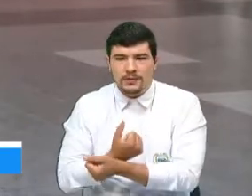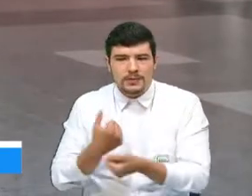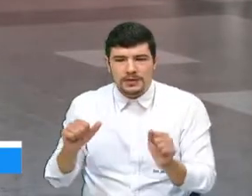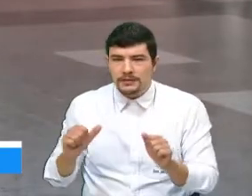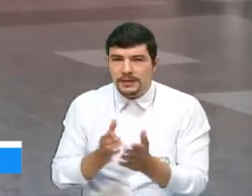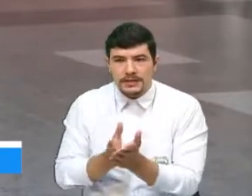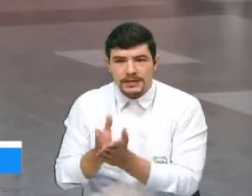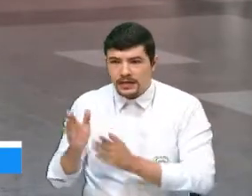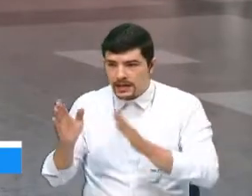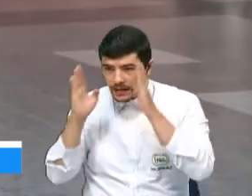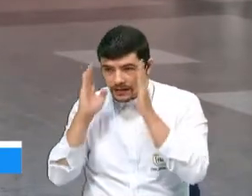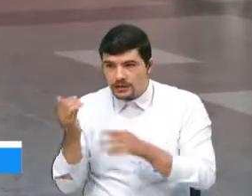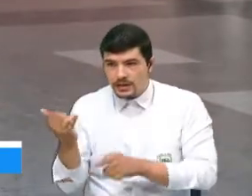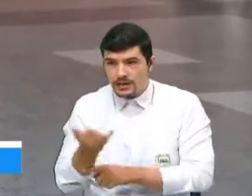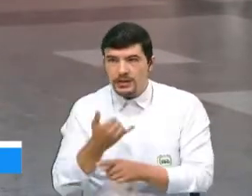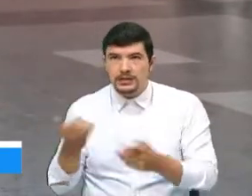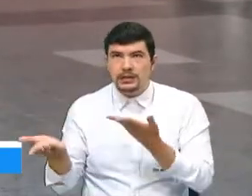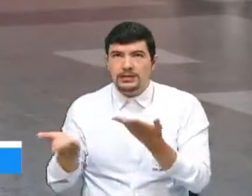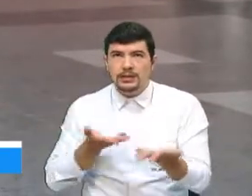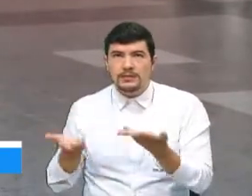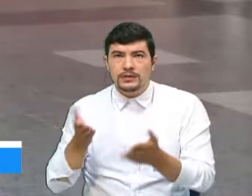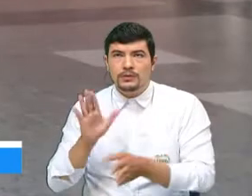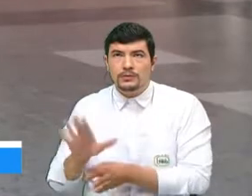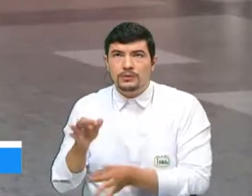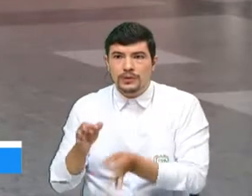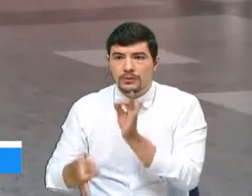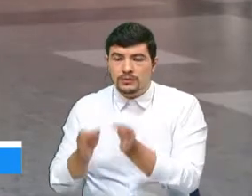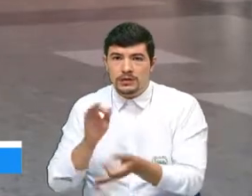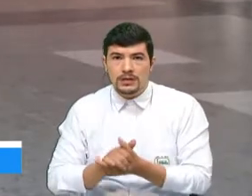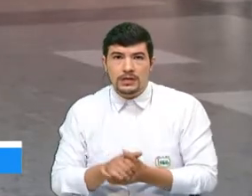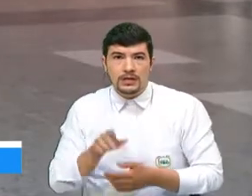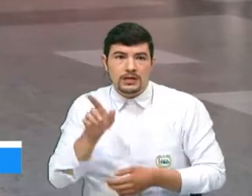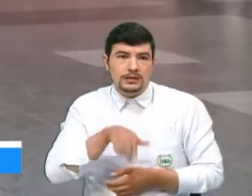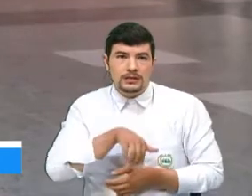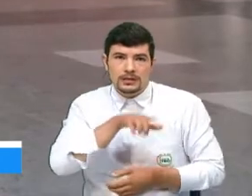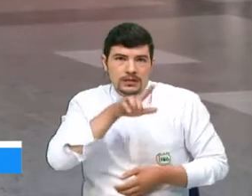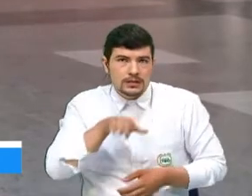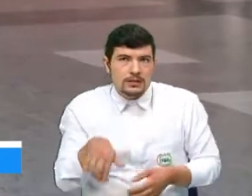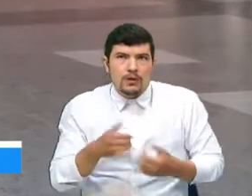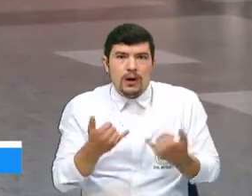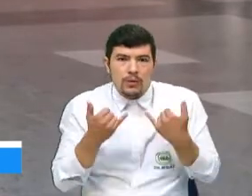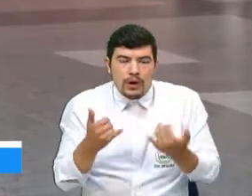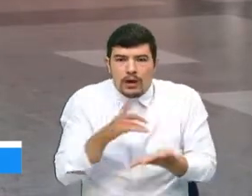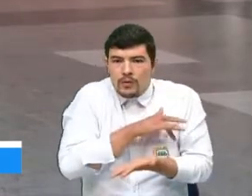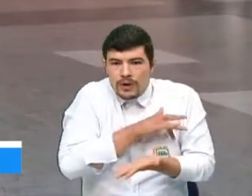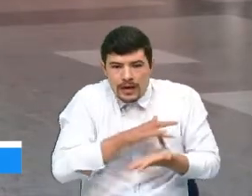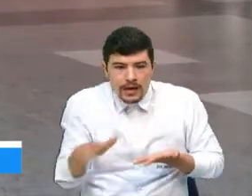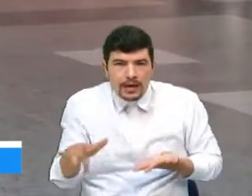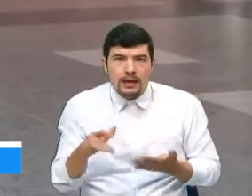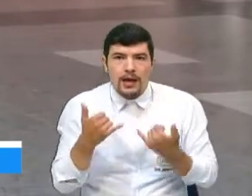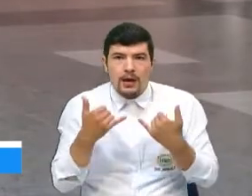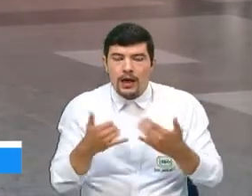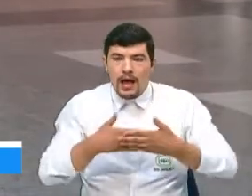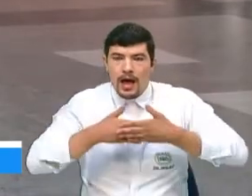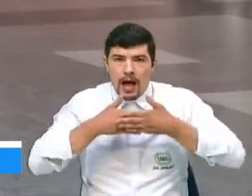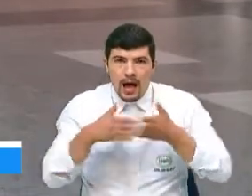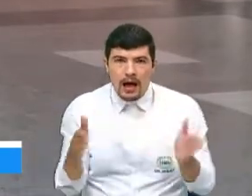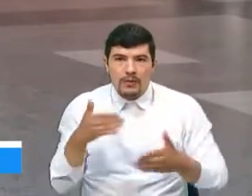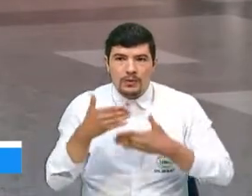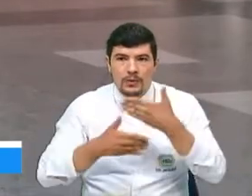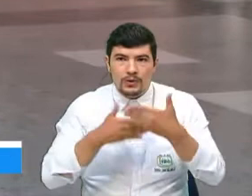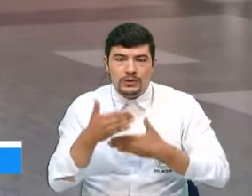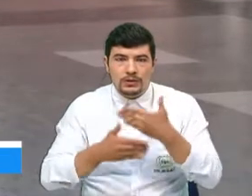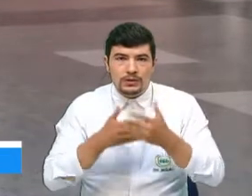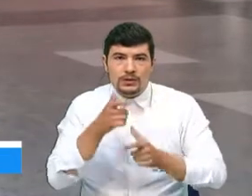atendiendo la demanda en la prestación del servicio de justicia si no se efectúa de manera urgente inmediata una ampliación de la planta de